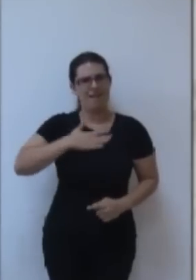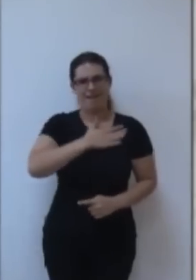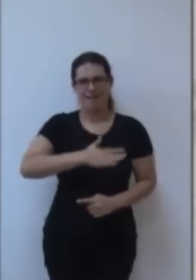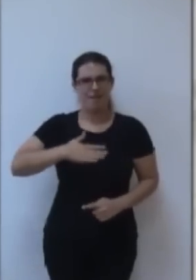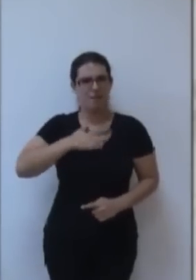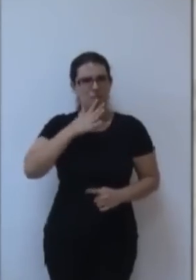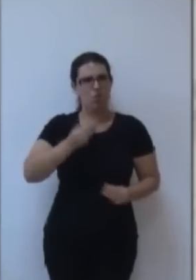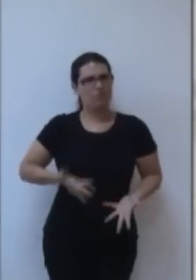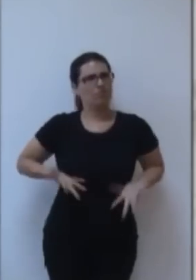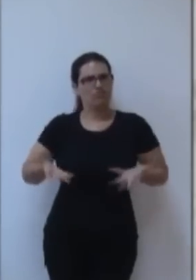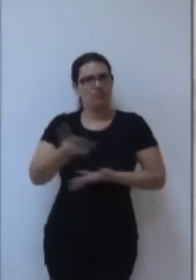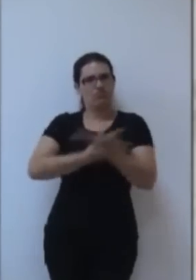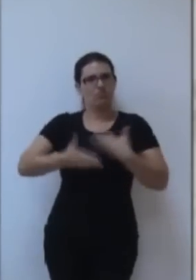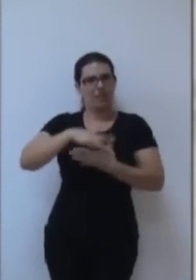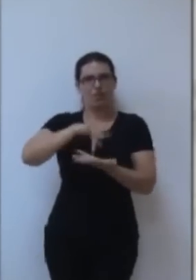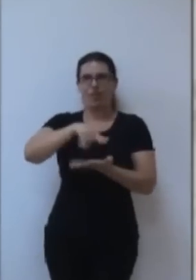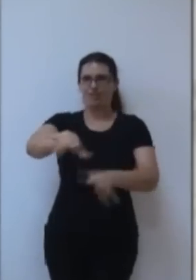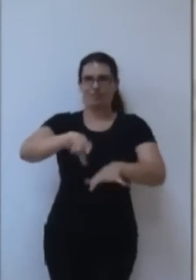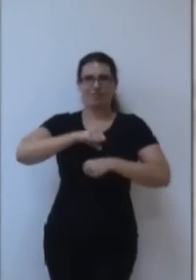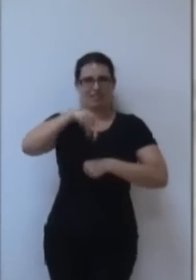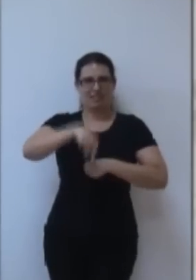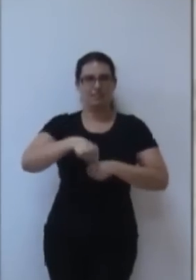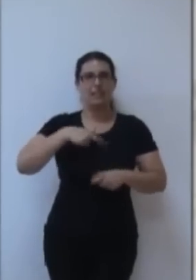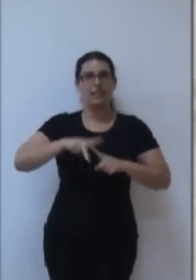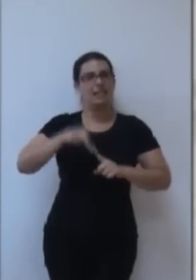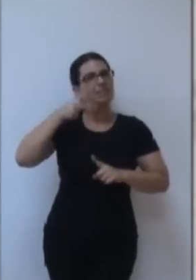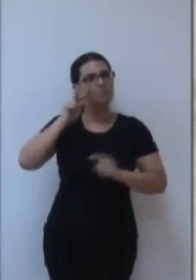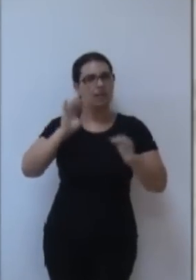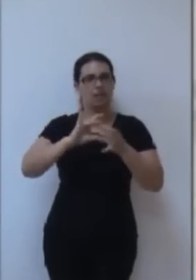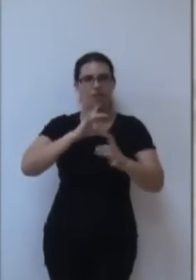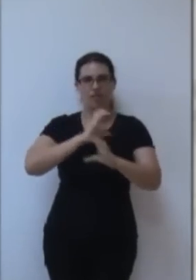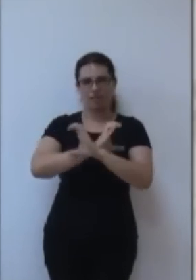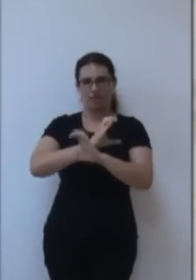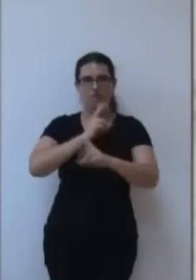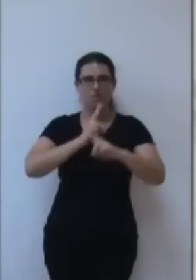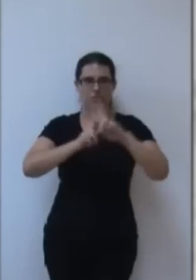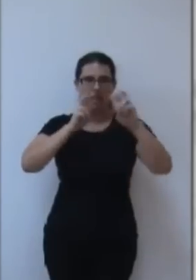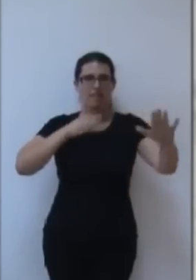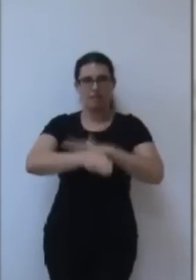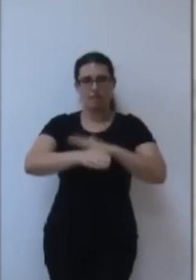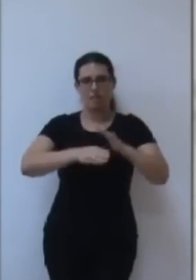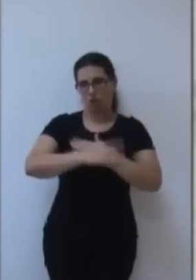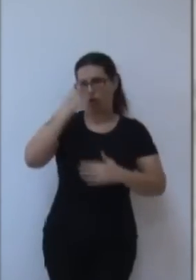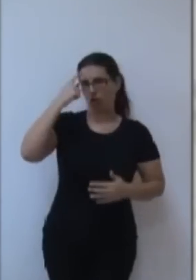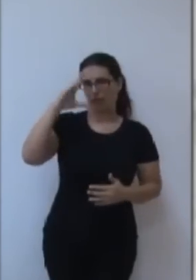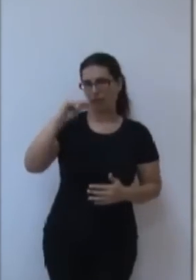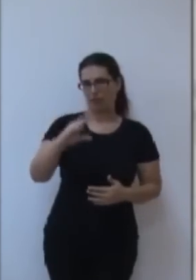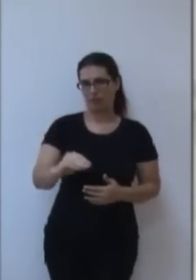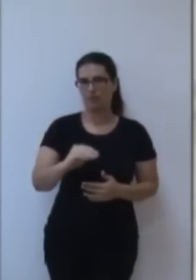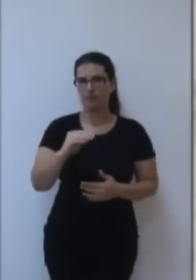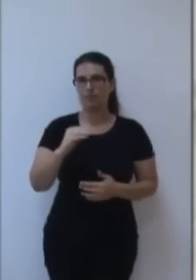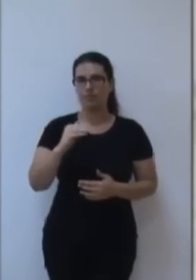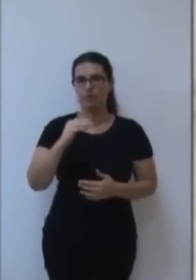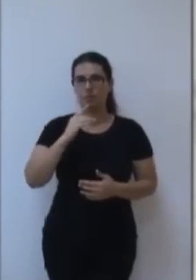a realizarlo, en este taller experto de CENTAC que denominamos de accesibilidad cognitiva. Antes de empezar,